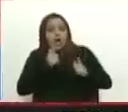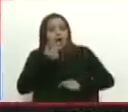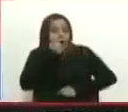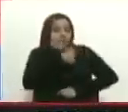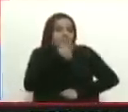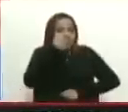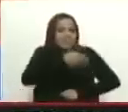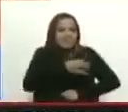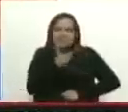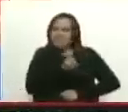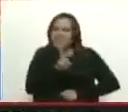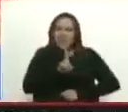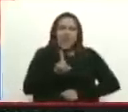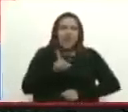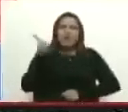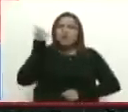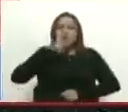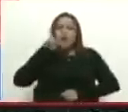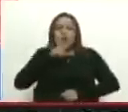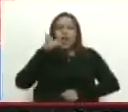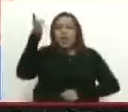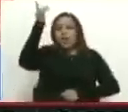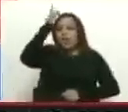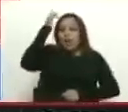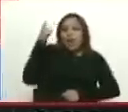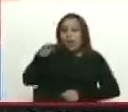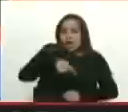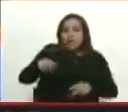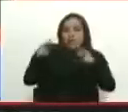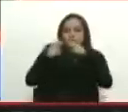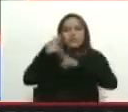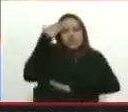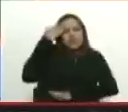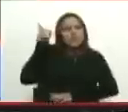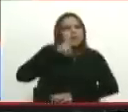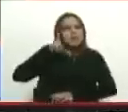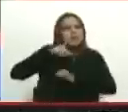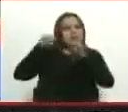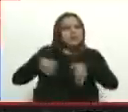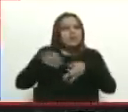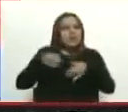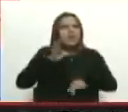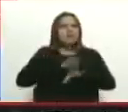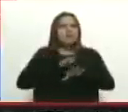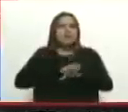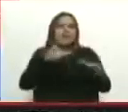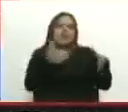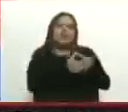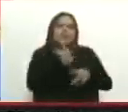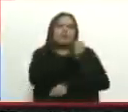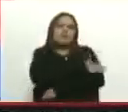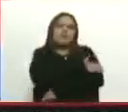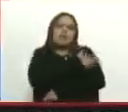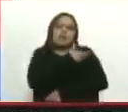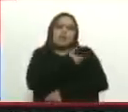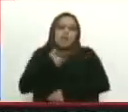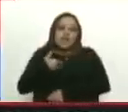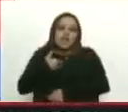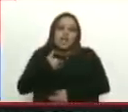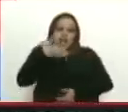engañan, manipulan, y entre ellos se conocen. ¿Por qué tú crees que un sector de la oposición quiere elecciones con, ¿cómo se llama?, con papeleta?